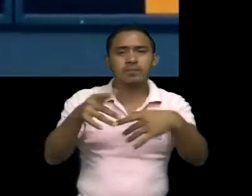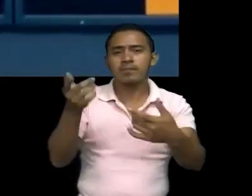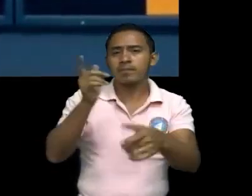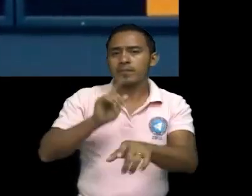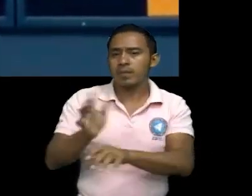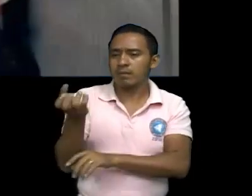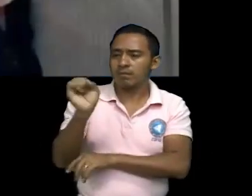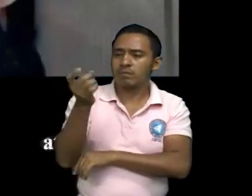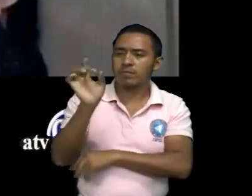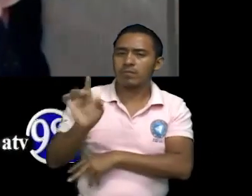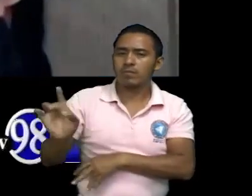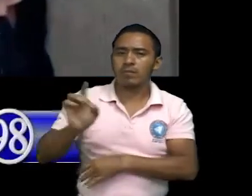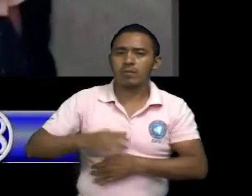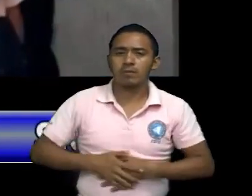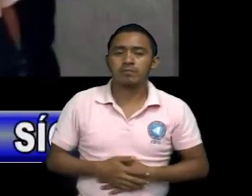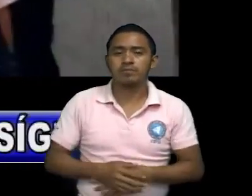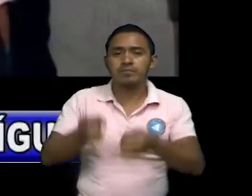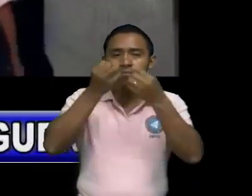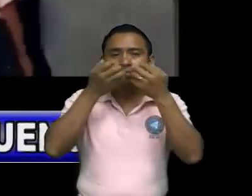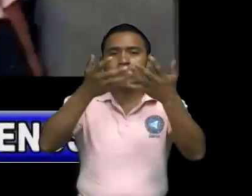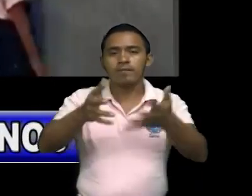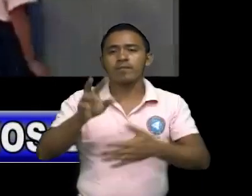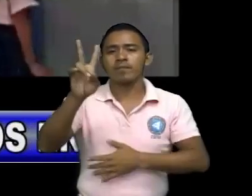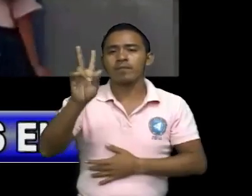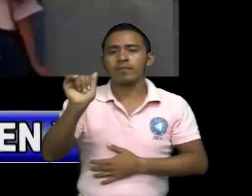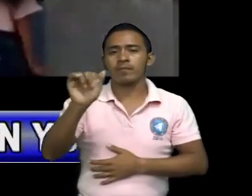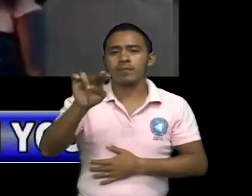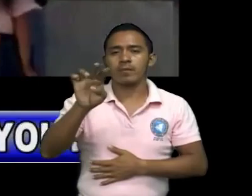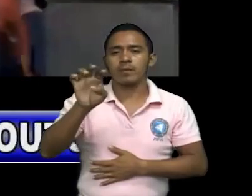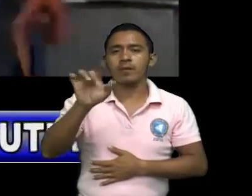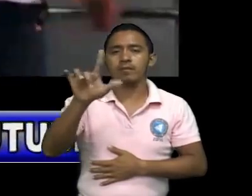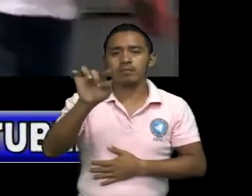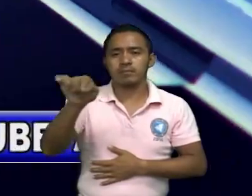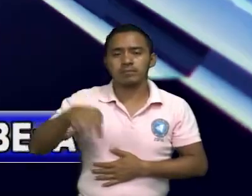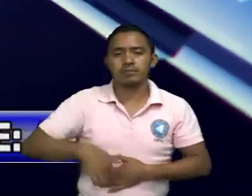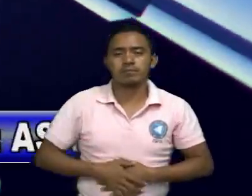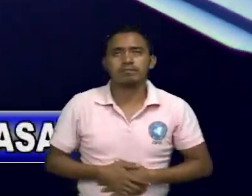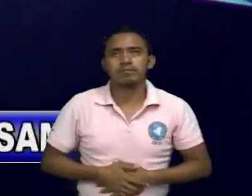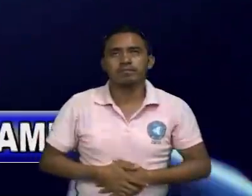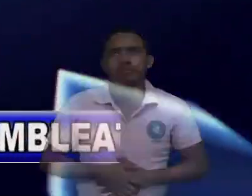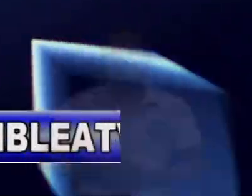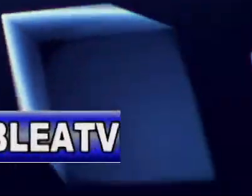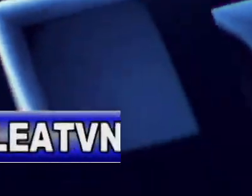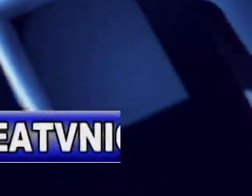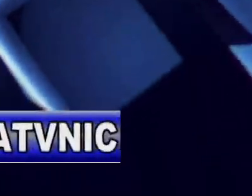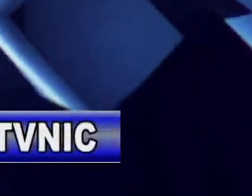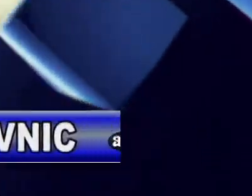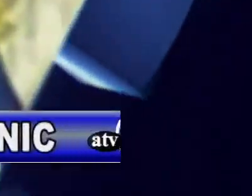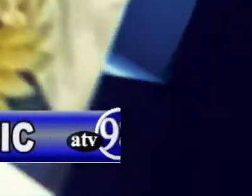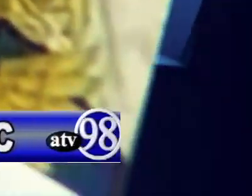el fin de semana. Para el canal parlamentario, informó Liz Escoto.